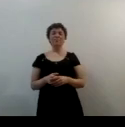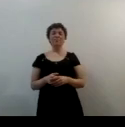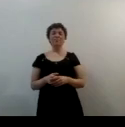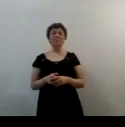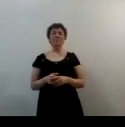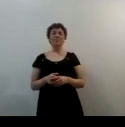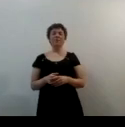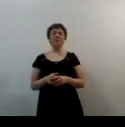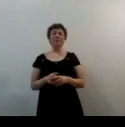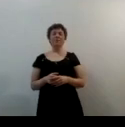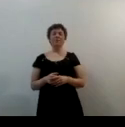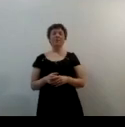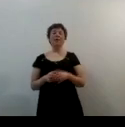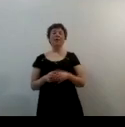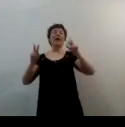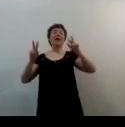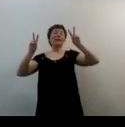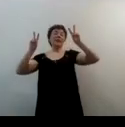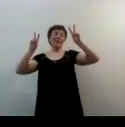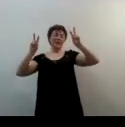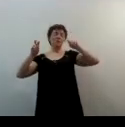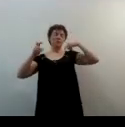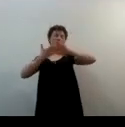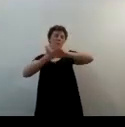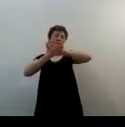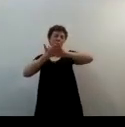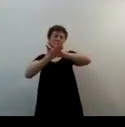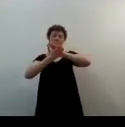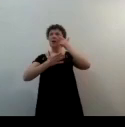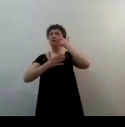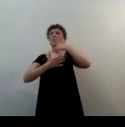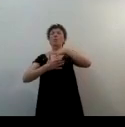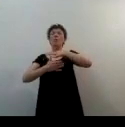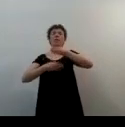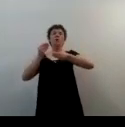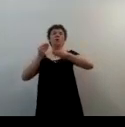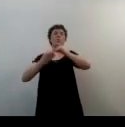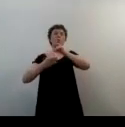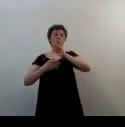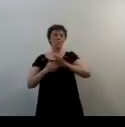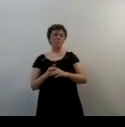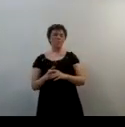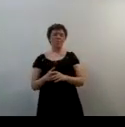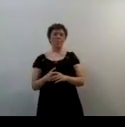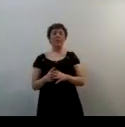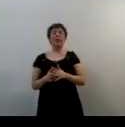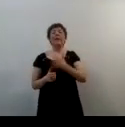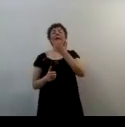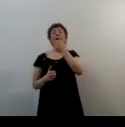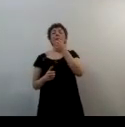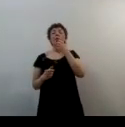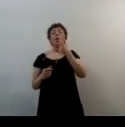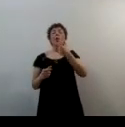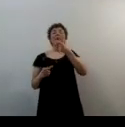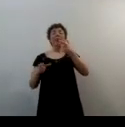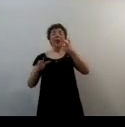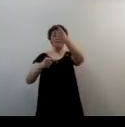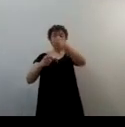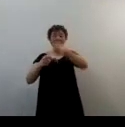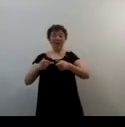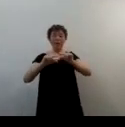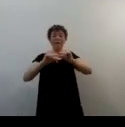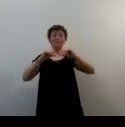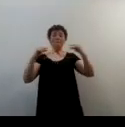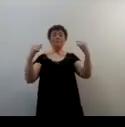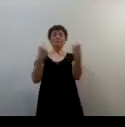Bueno, el título ya, eso ya lo hablaremos, a ver cómo podemos hacer esto. Pero, por ejemplo, media pizza, masa normal, pues media